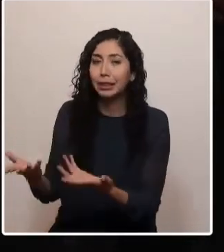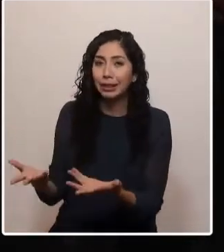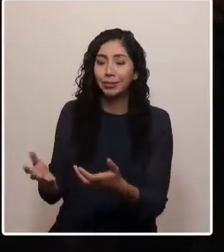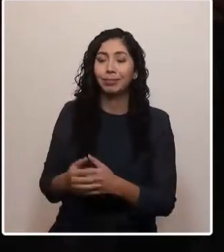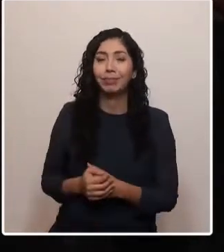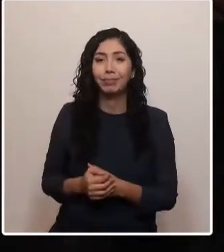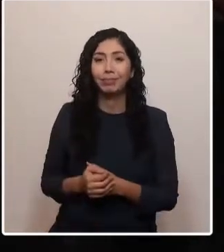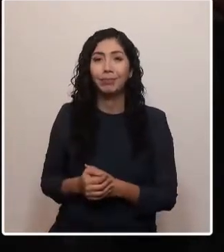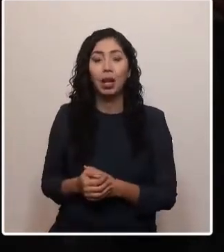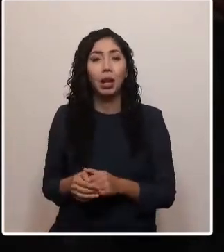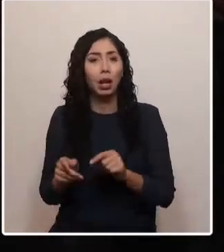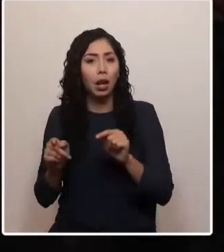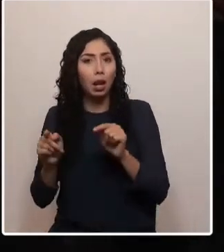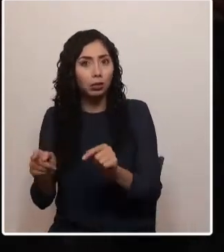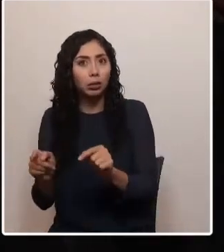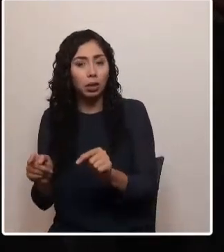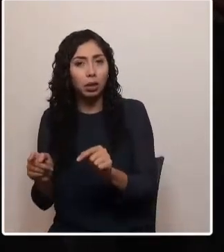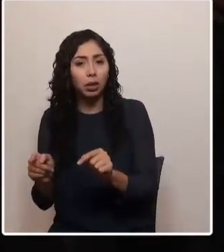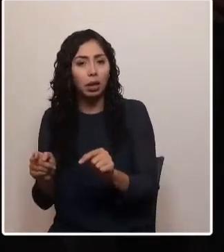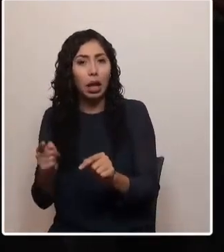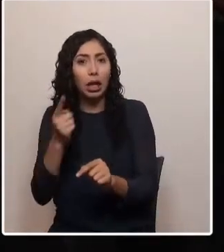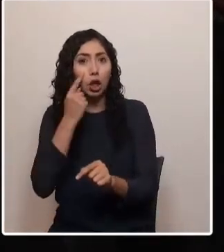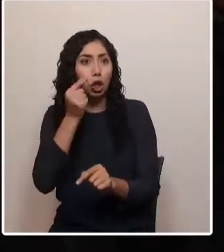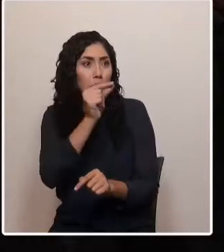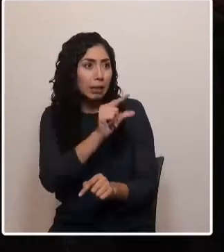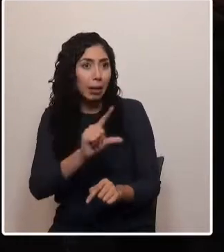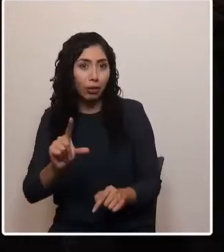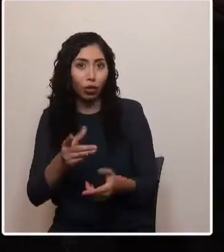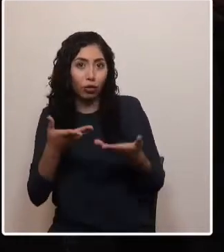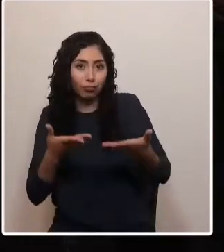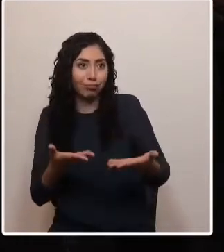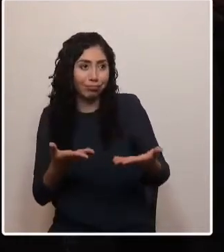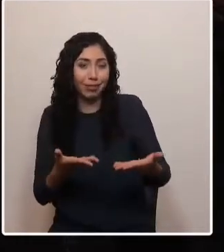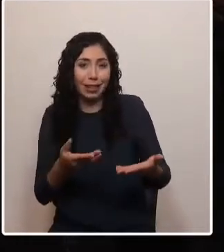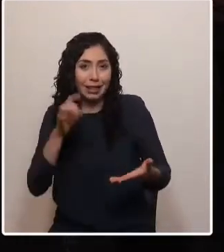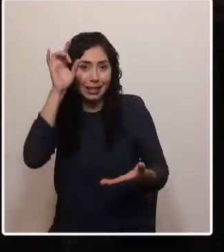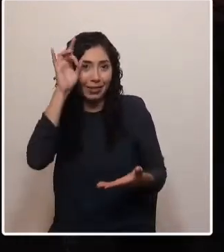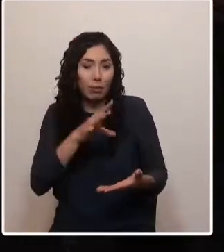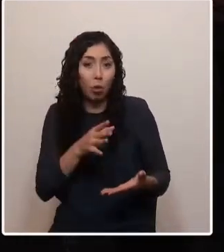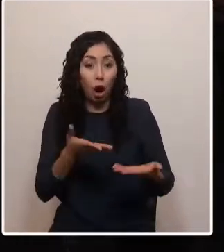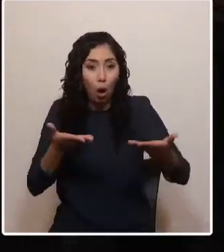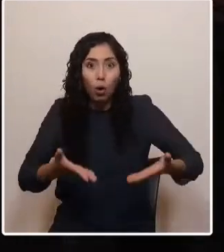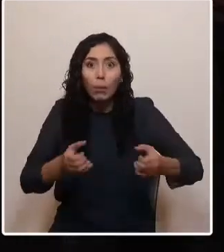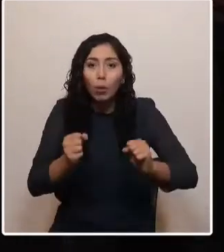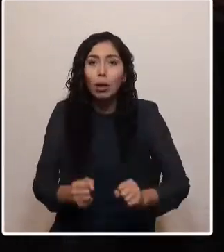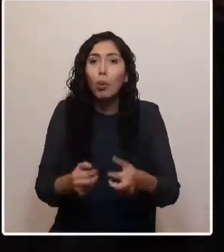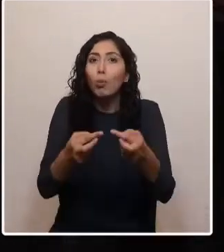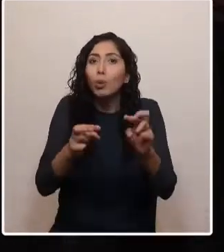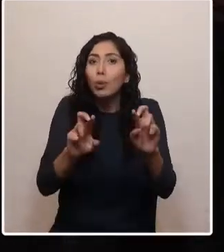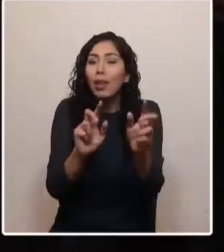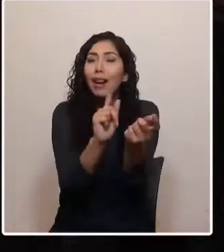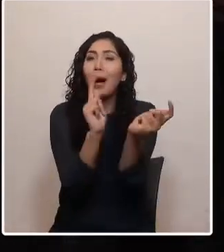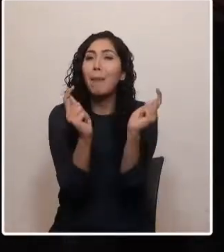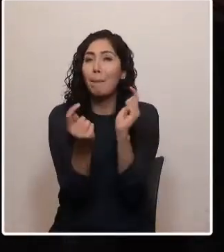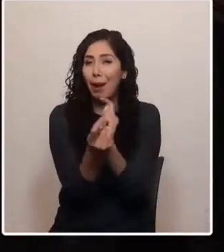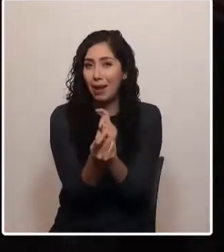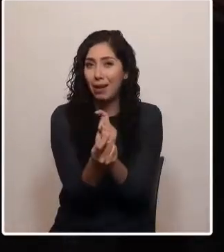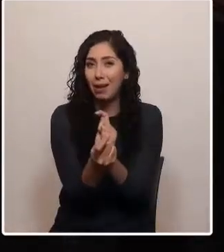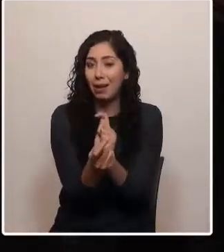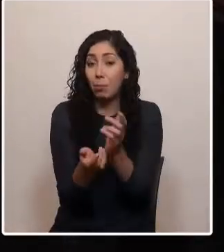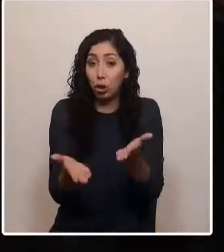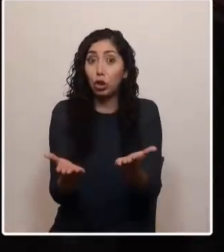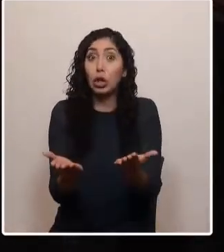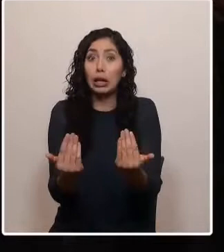así como hemos reproducido el conocimiento durante siglos, pero hoy tenemos la posibilidad de transformarlo. Para ello necesitamos